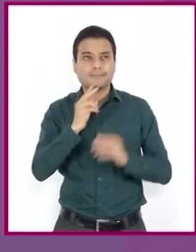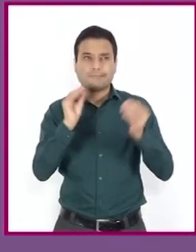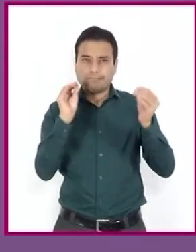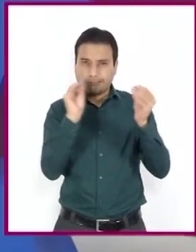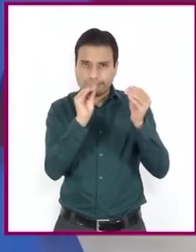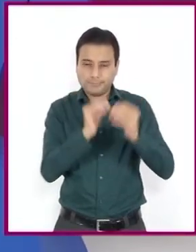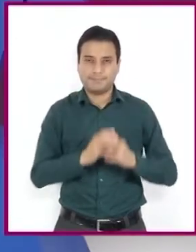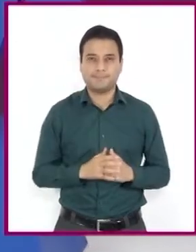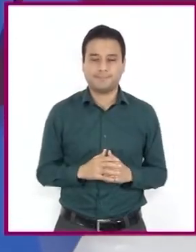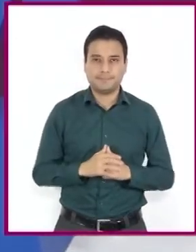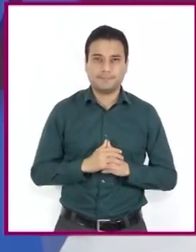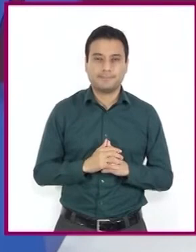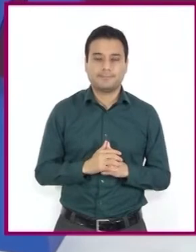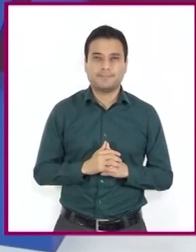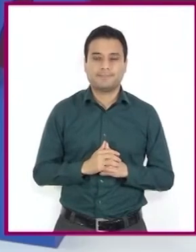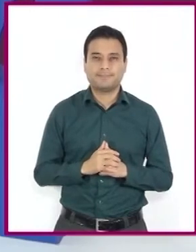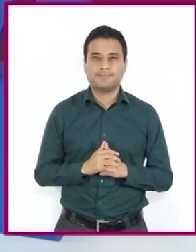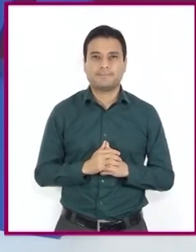ideas.